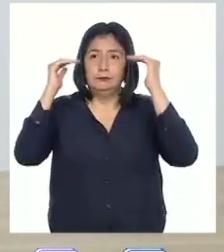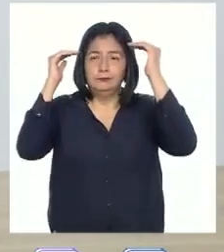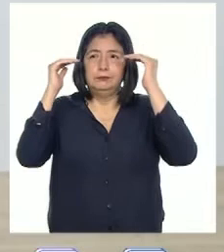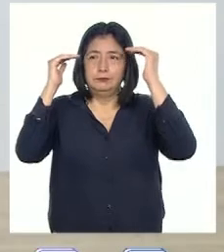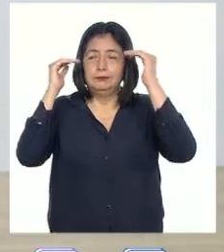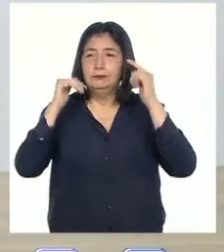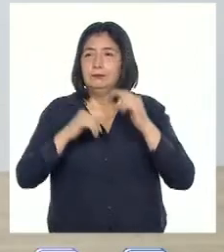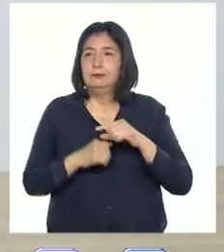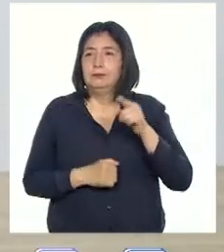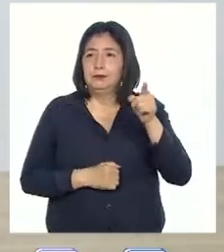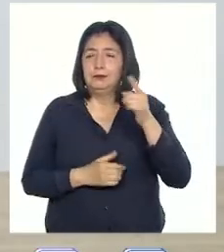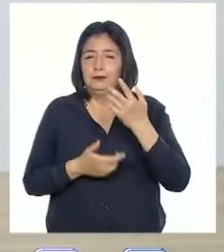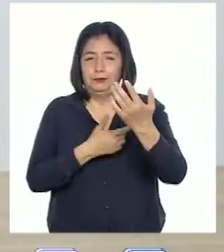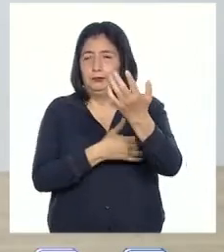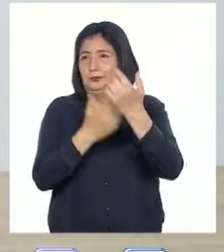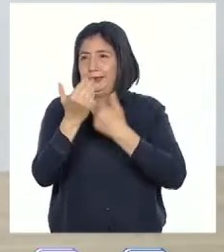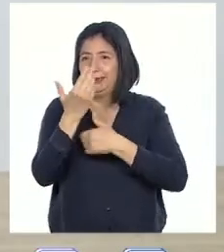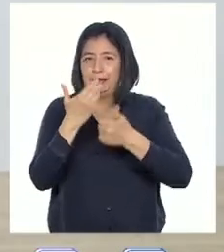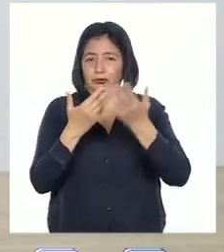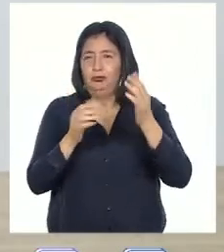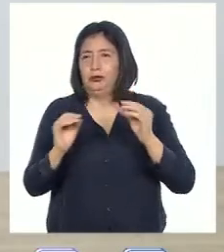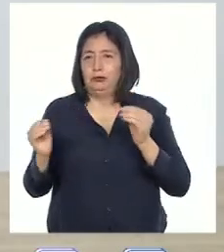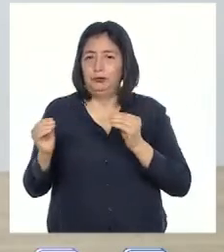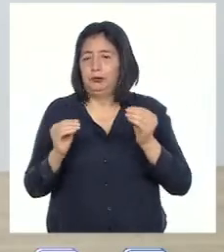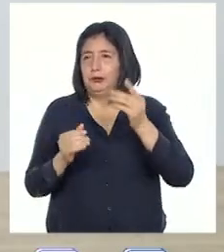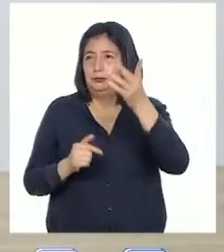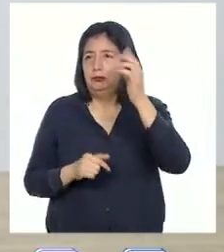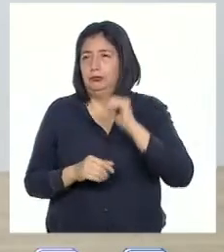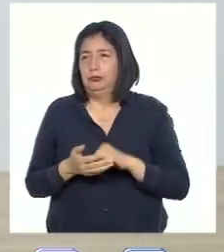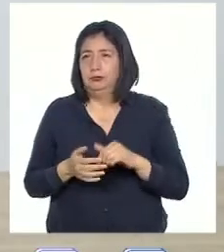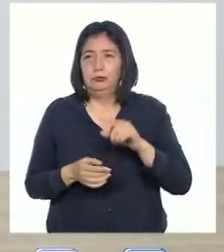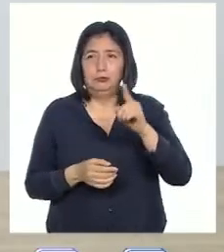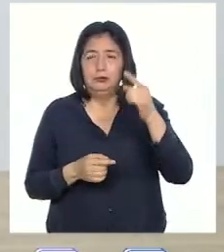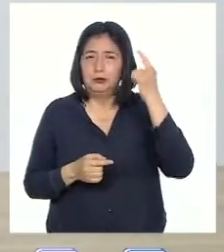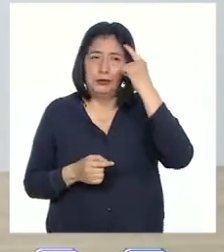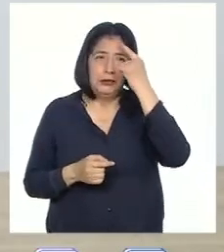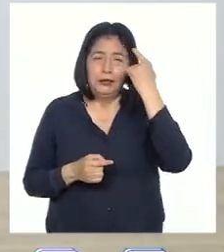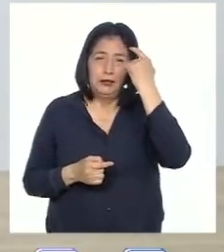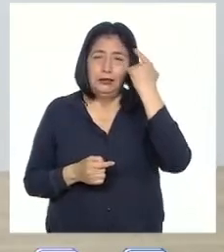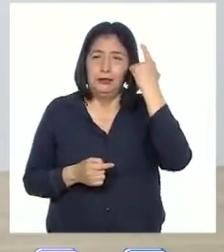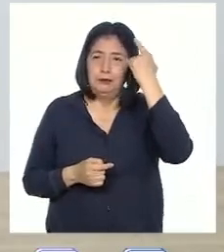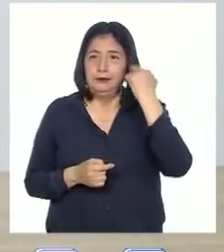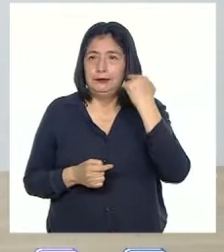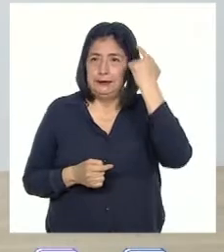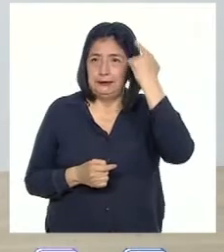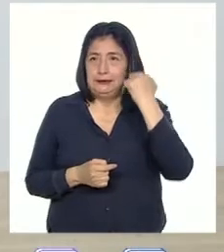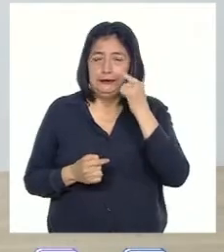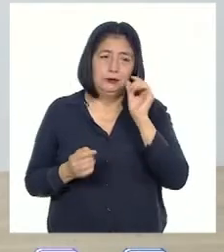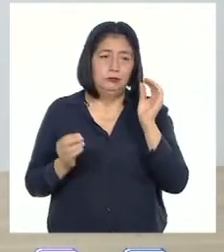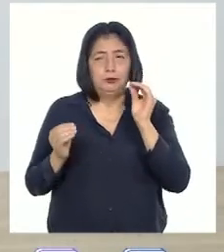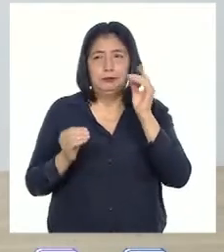alto. Esos brazos. Y esa cabeza.